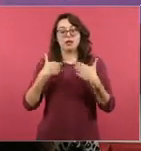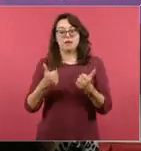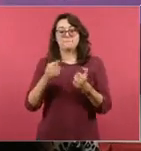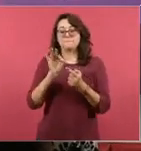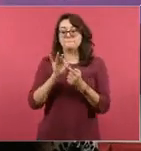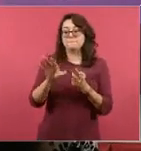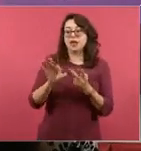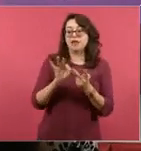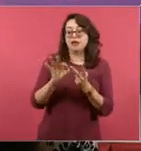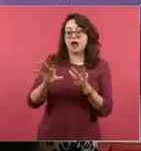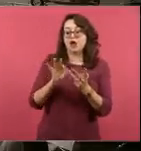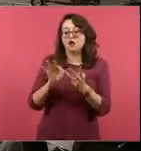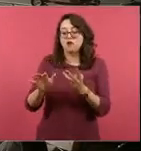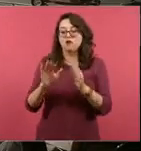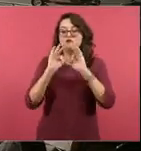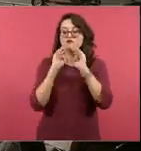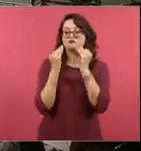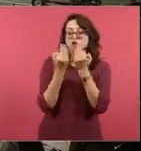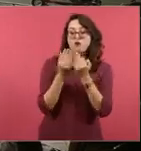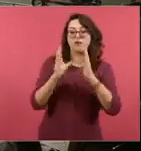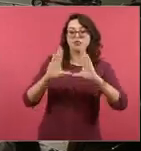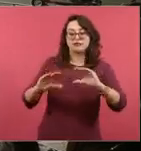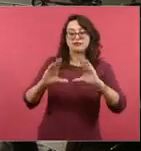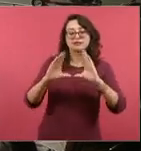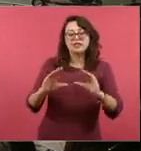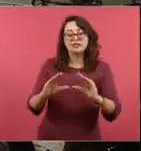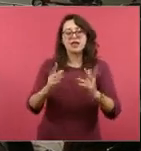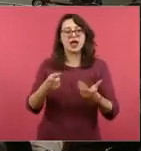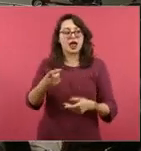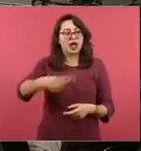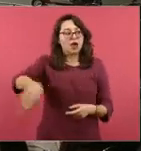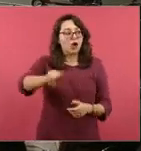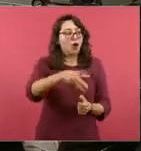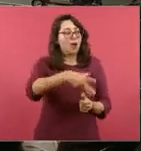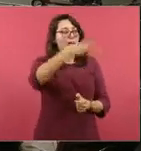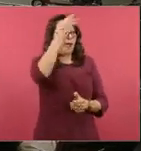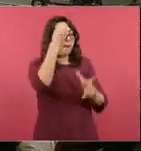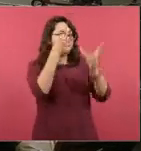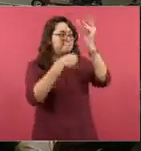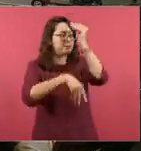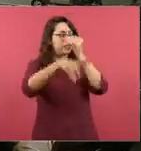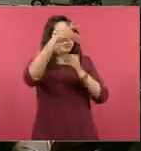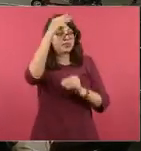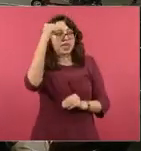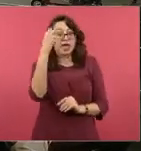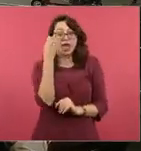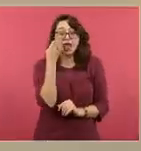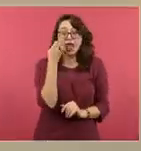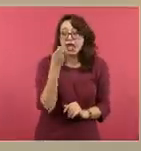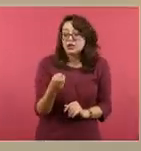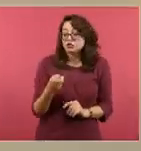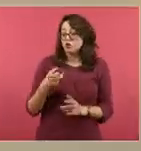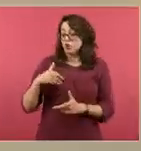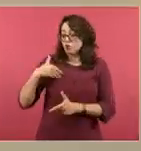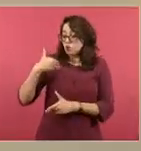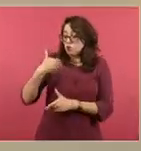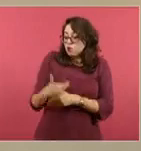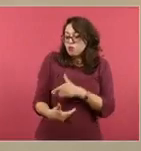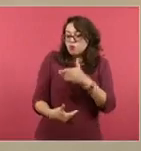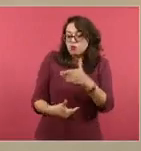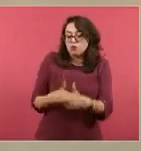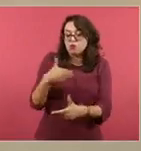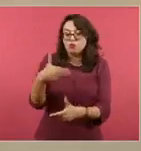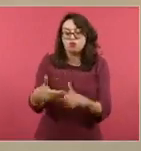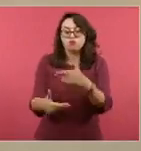estamos hablando de enseñanza, de aprendizaje. Es un proceso que se da de forma